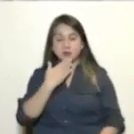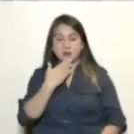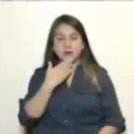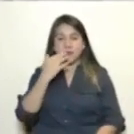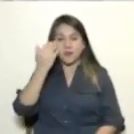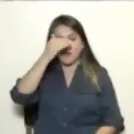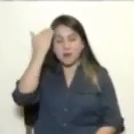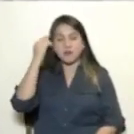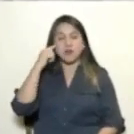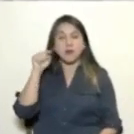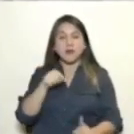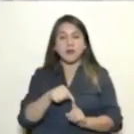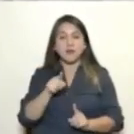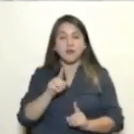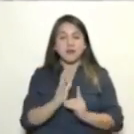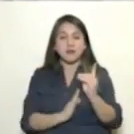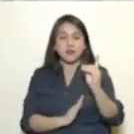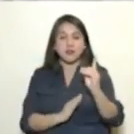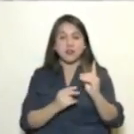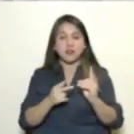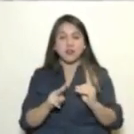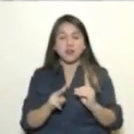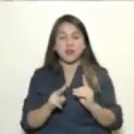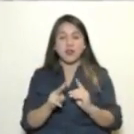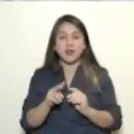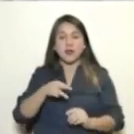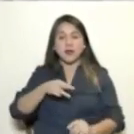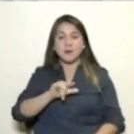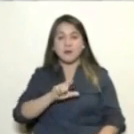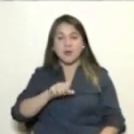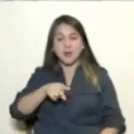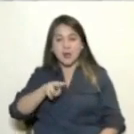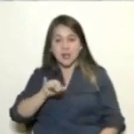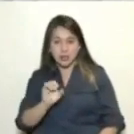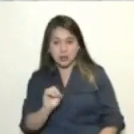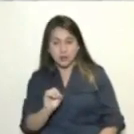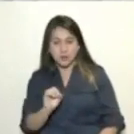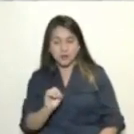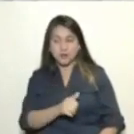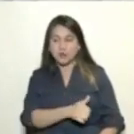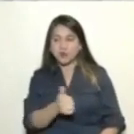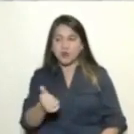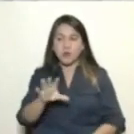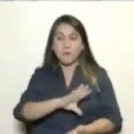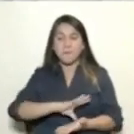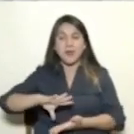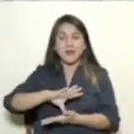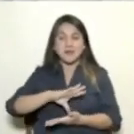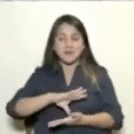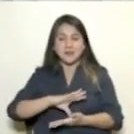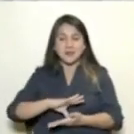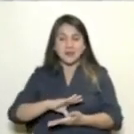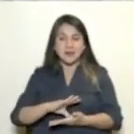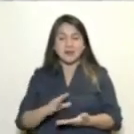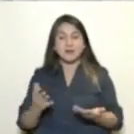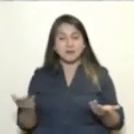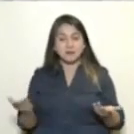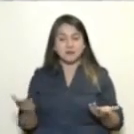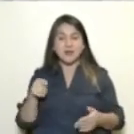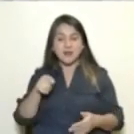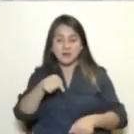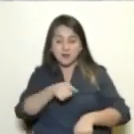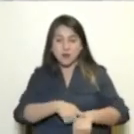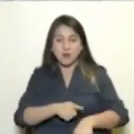los famosos objetivos del desarrollo del milenio, en donde todos los países convinimos que desde